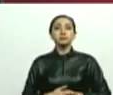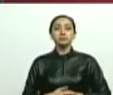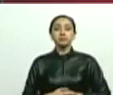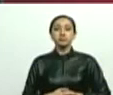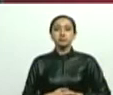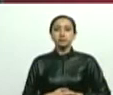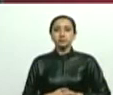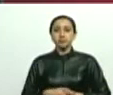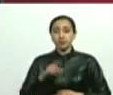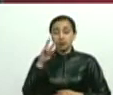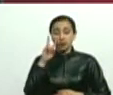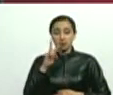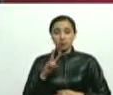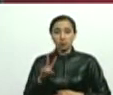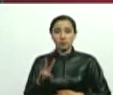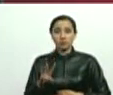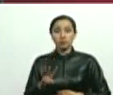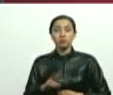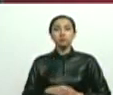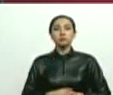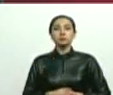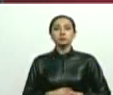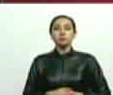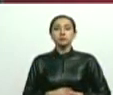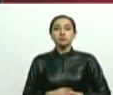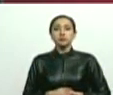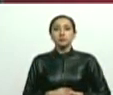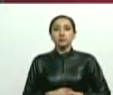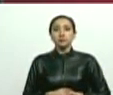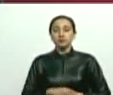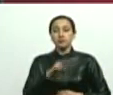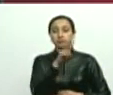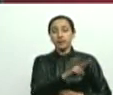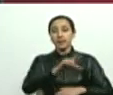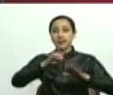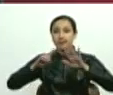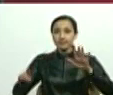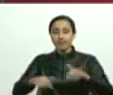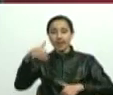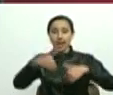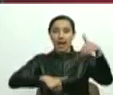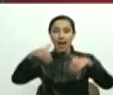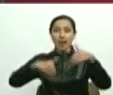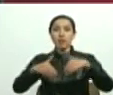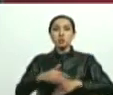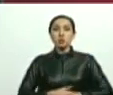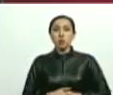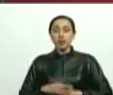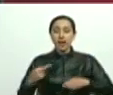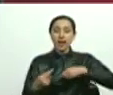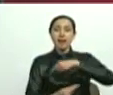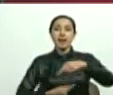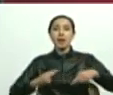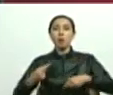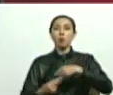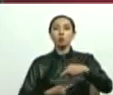Y ya hemos visto. Son 26 elecciones en revolución.